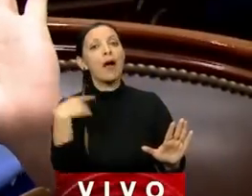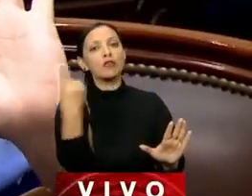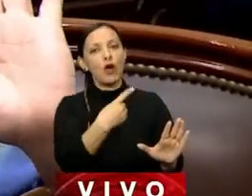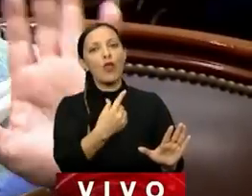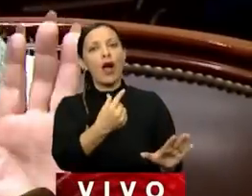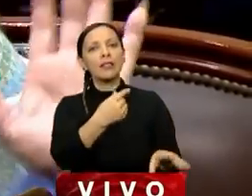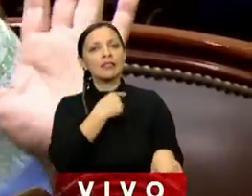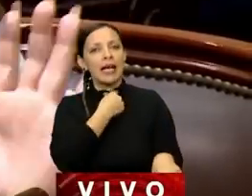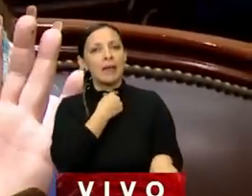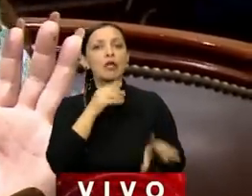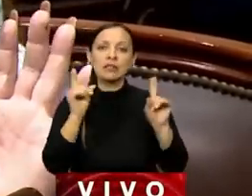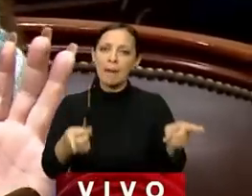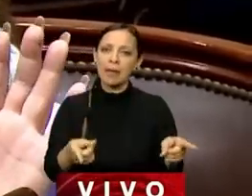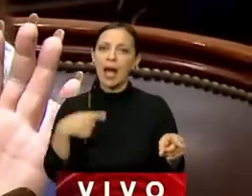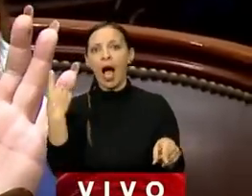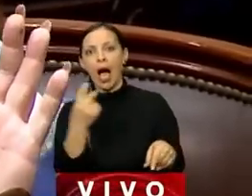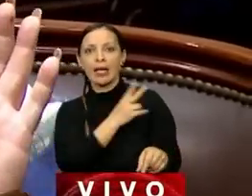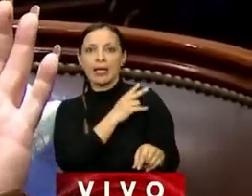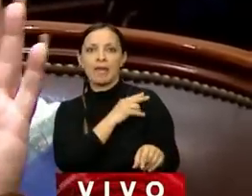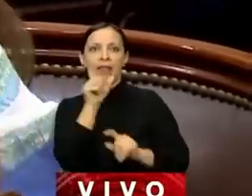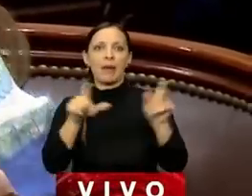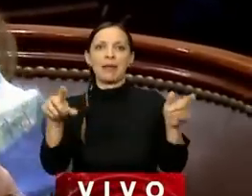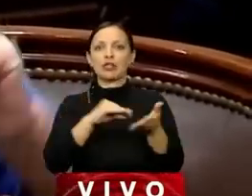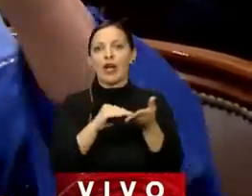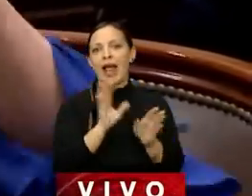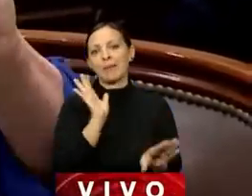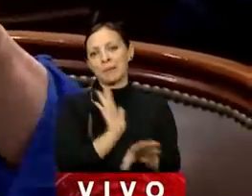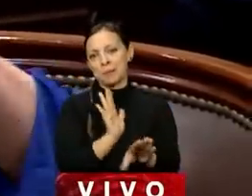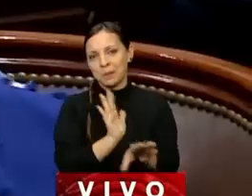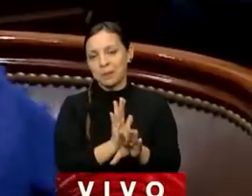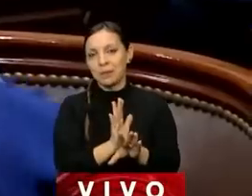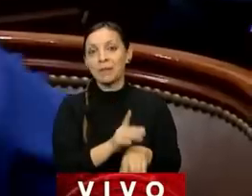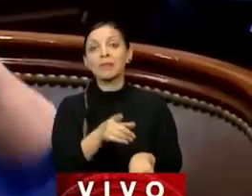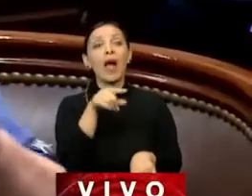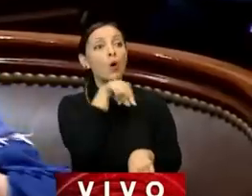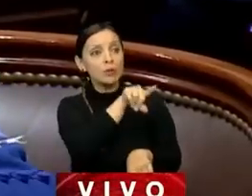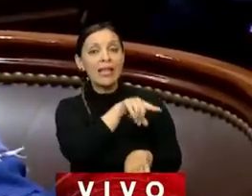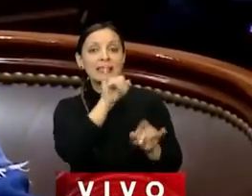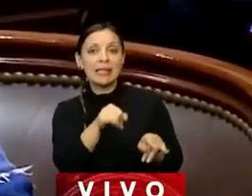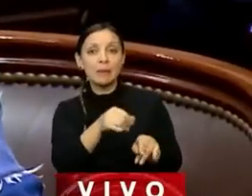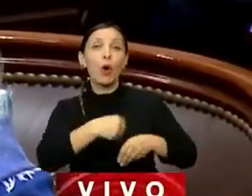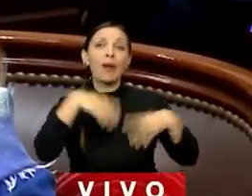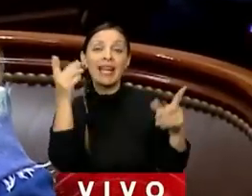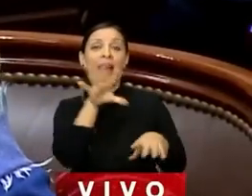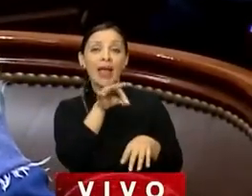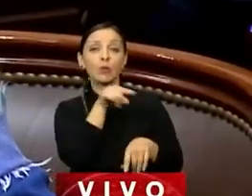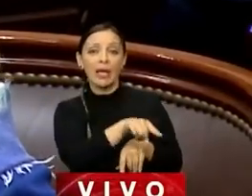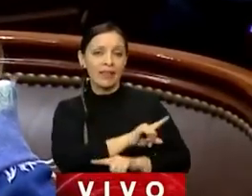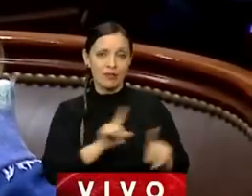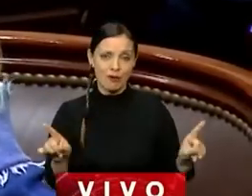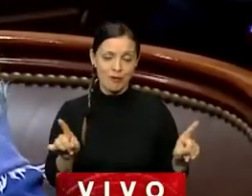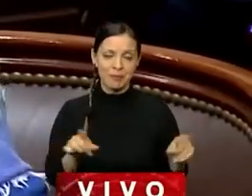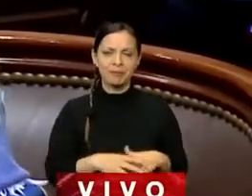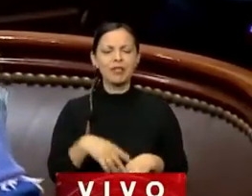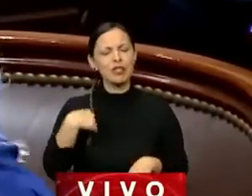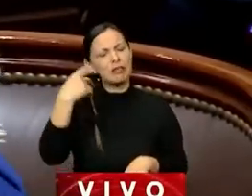ser jefes de personal del oficialismo. O sea, el de ustedes, pero no cualquiera. Y entonces